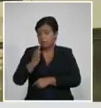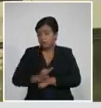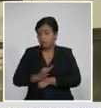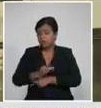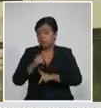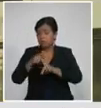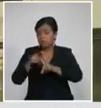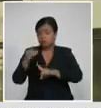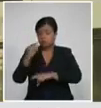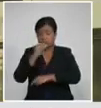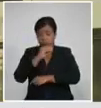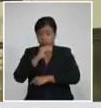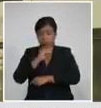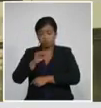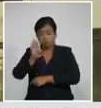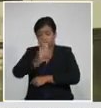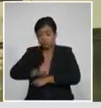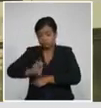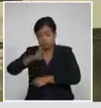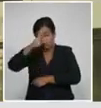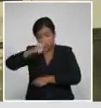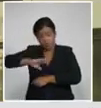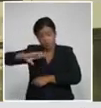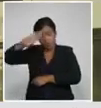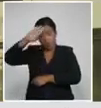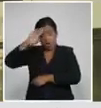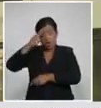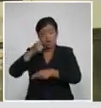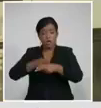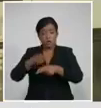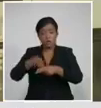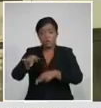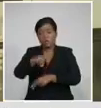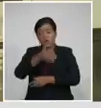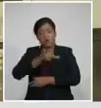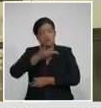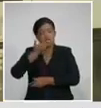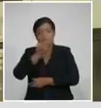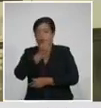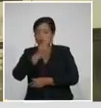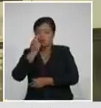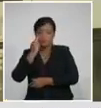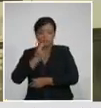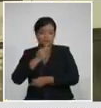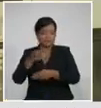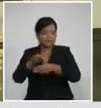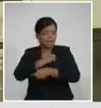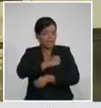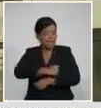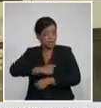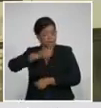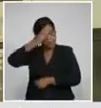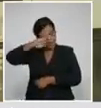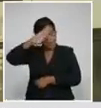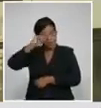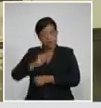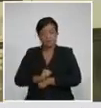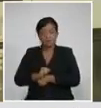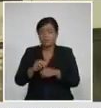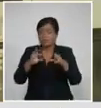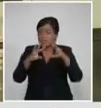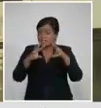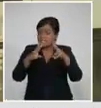nombre rinde honor al poema homónimo de José Martí, que resalta el amor a la patria. Pero la cifra no es lo más